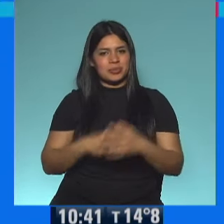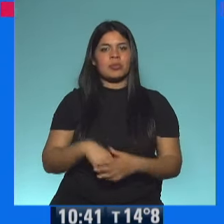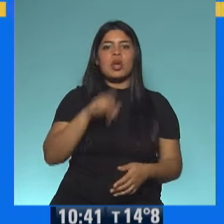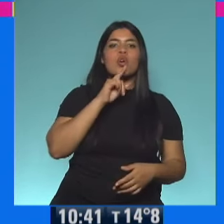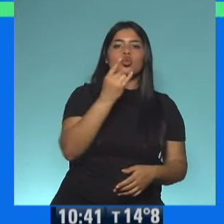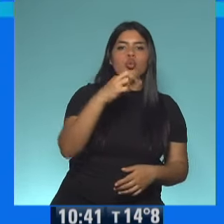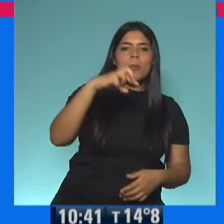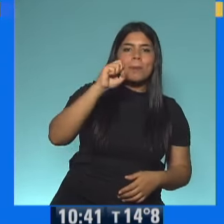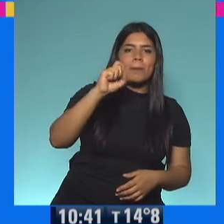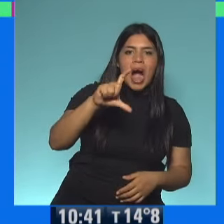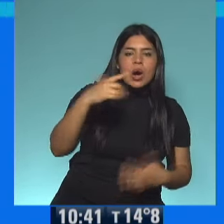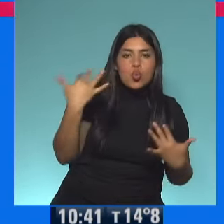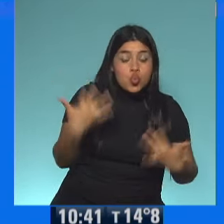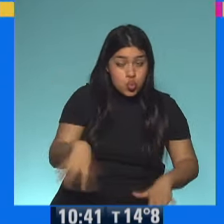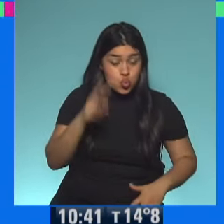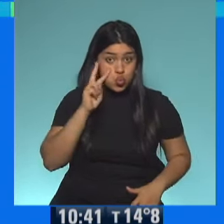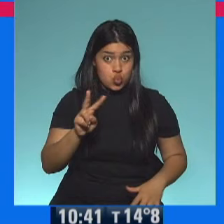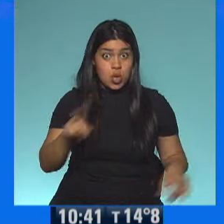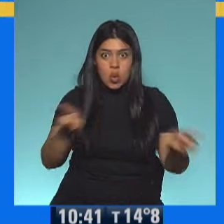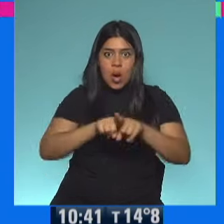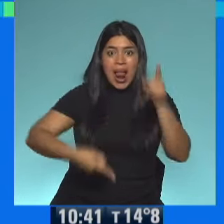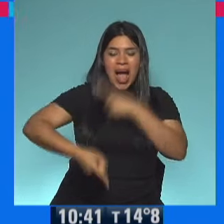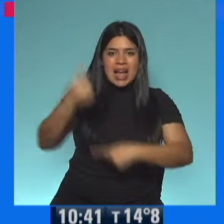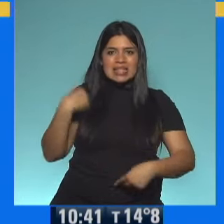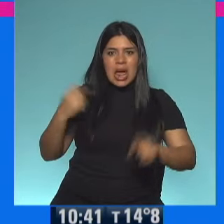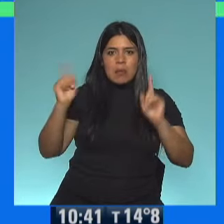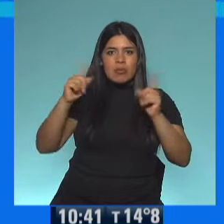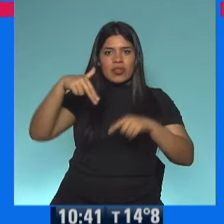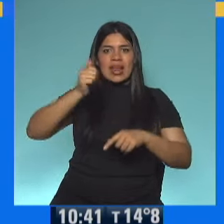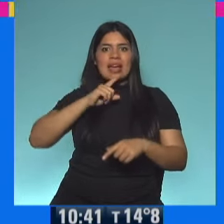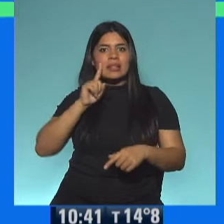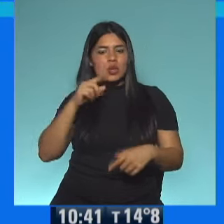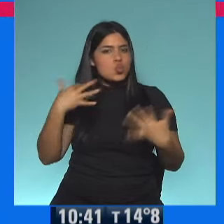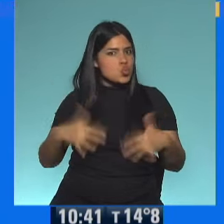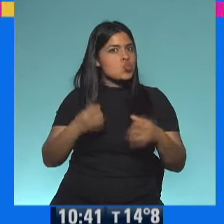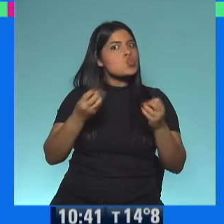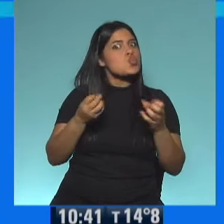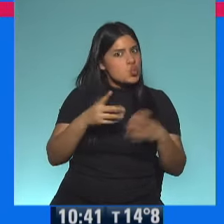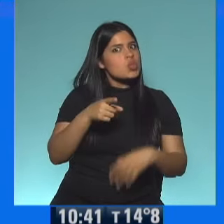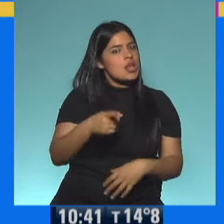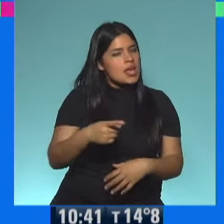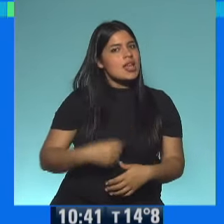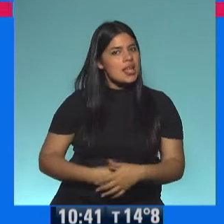Tupac. Wow. Ah, bueno, se hizo todas las máscaras que ayer hicieron con Nati. ¡Qué las bien! Las máscaras para la murga. Muy bien, Tupac.